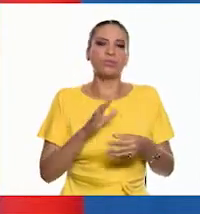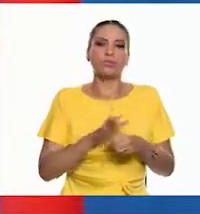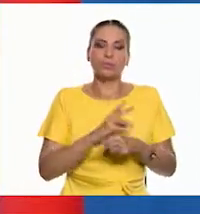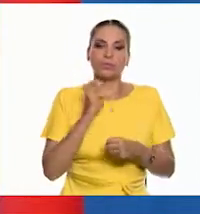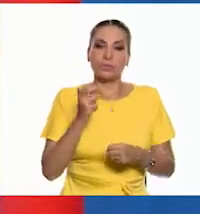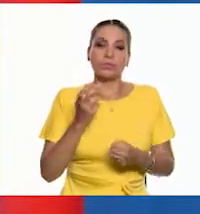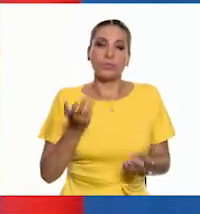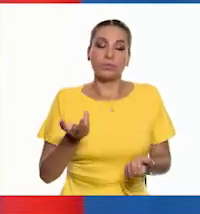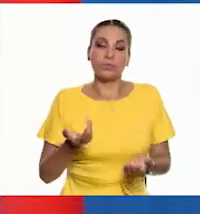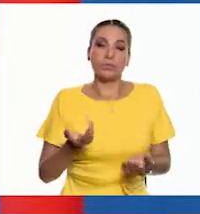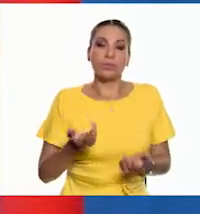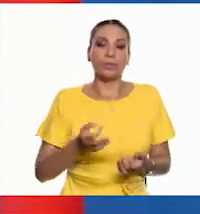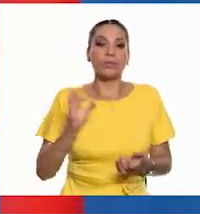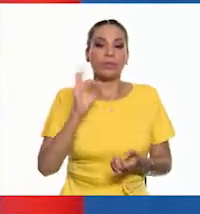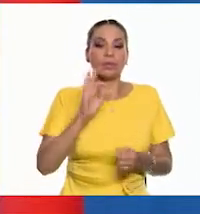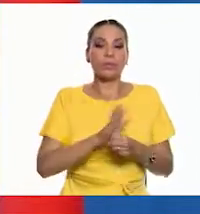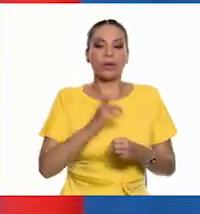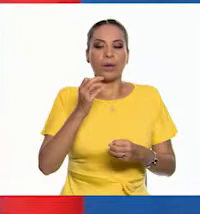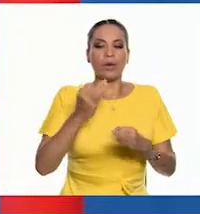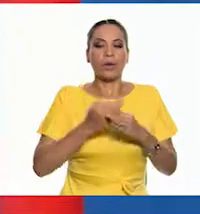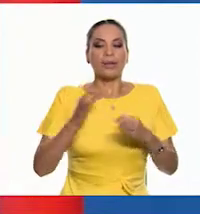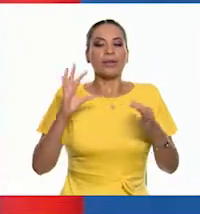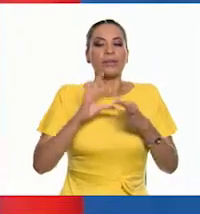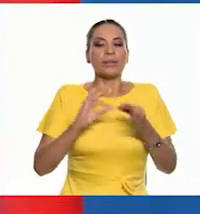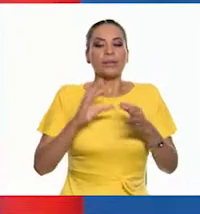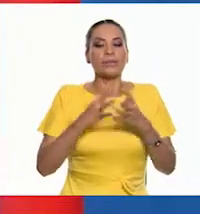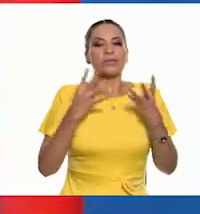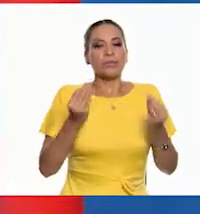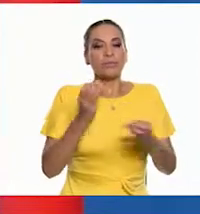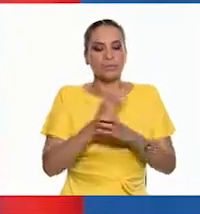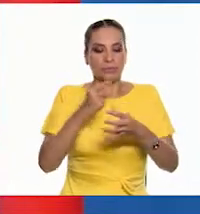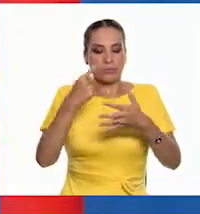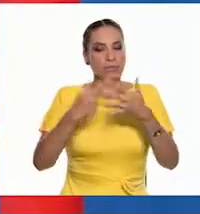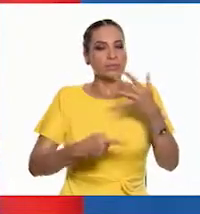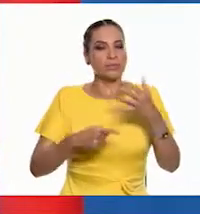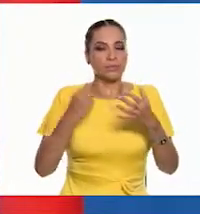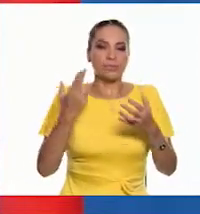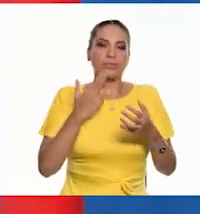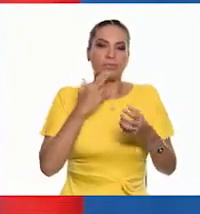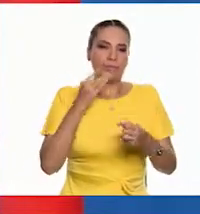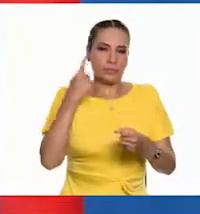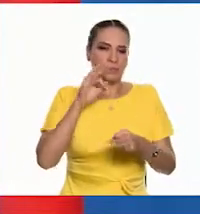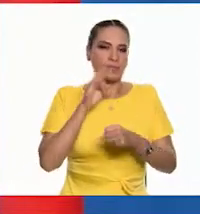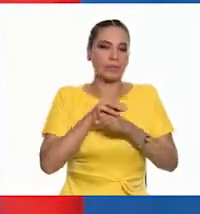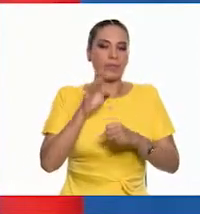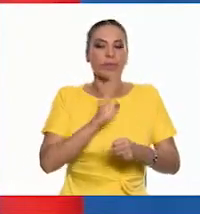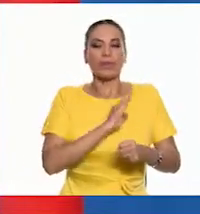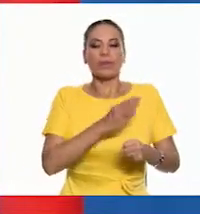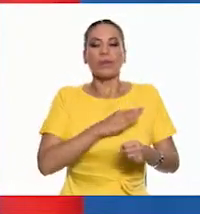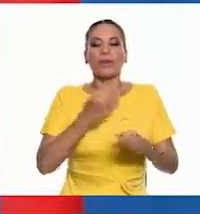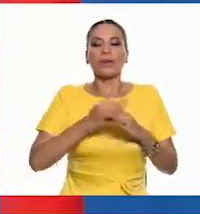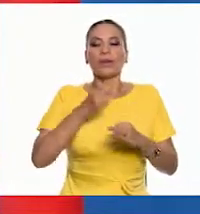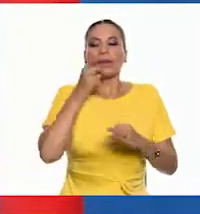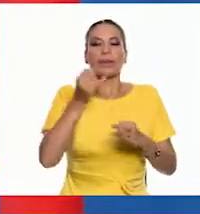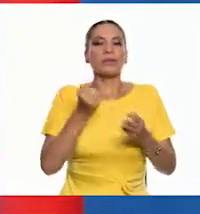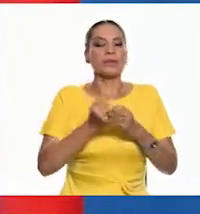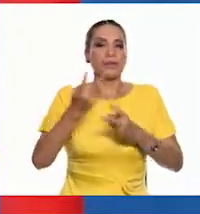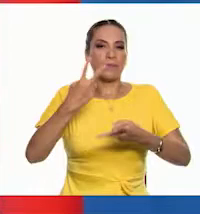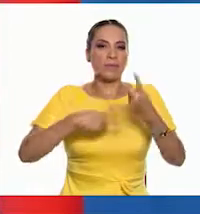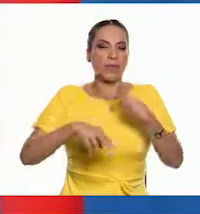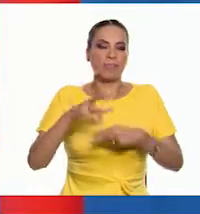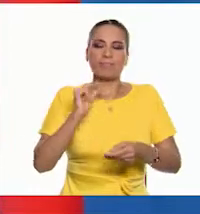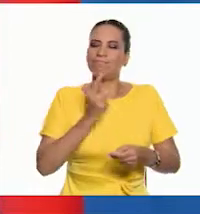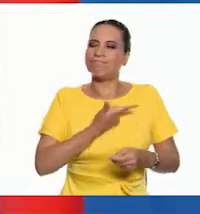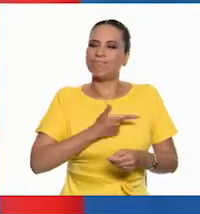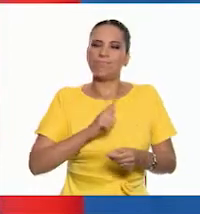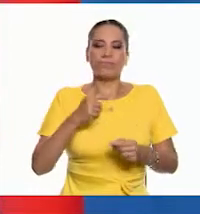decir que si por eso hemos mencionado que muchas de estas medidas privilegiaron a los españoles, como bien dices, y provocaron el